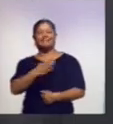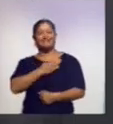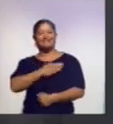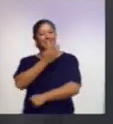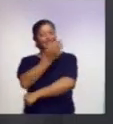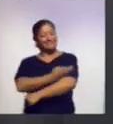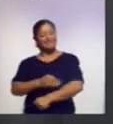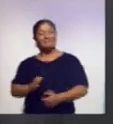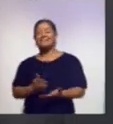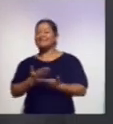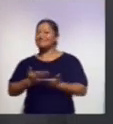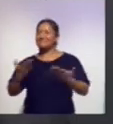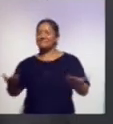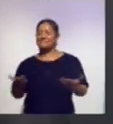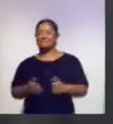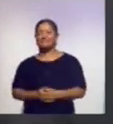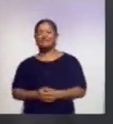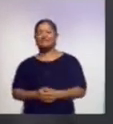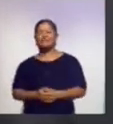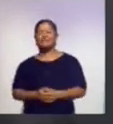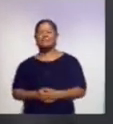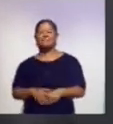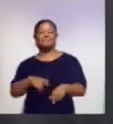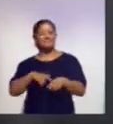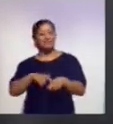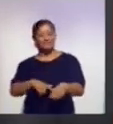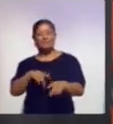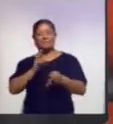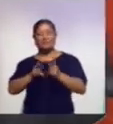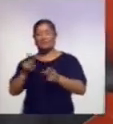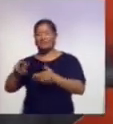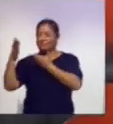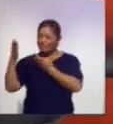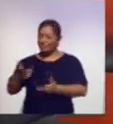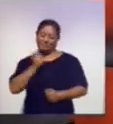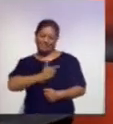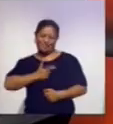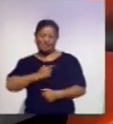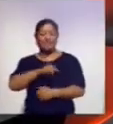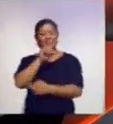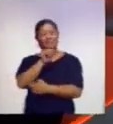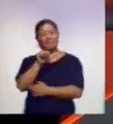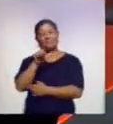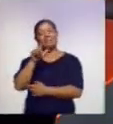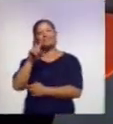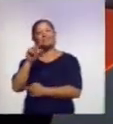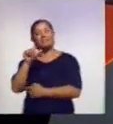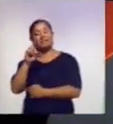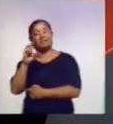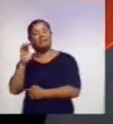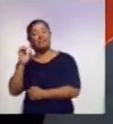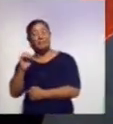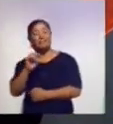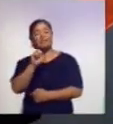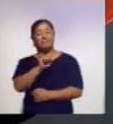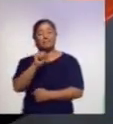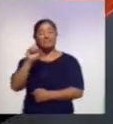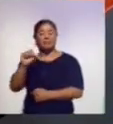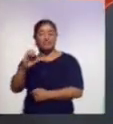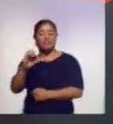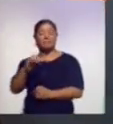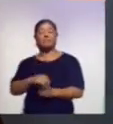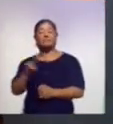y vamos a nuestra siguiente charla y recibo con muchísimo gusto a salvador santo zedillo él es jefe del departamento